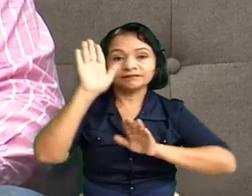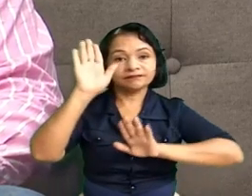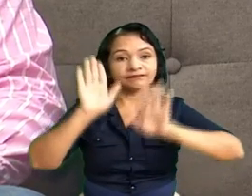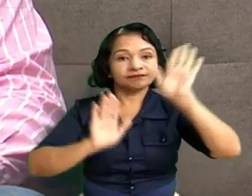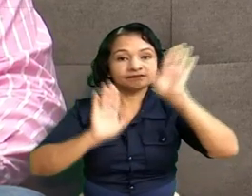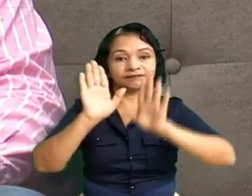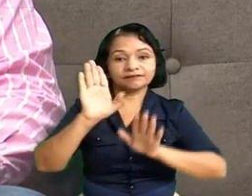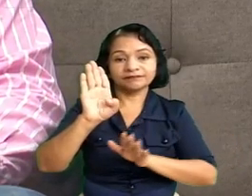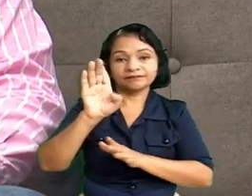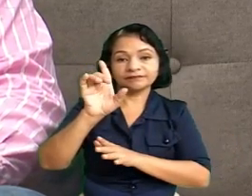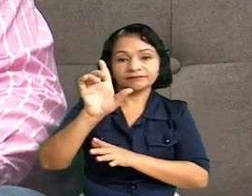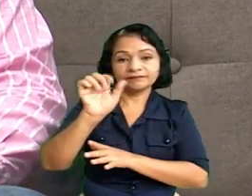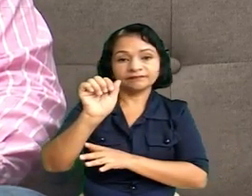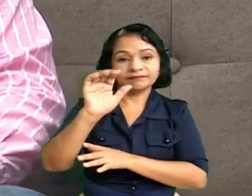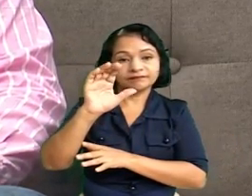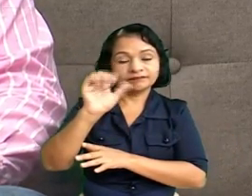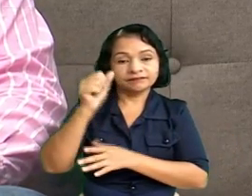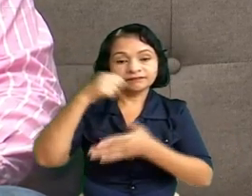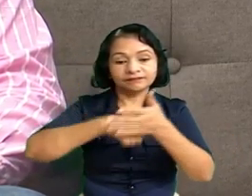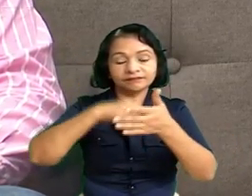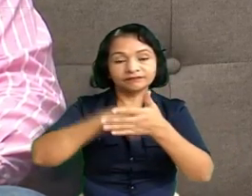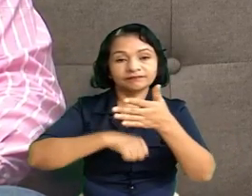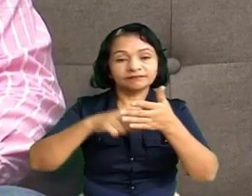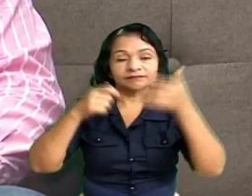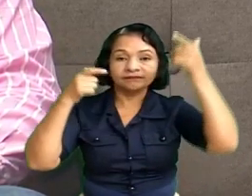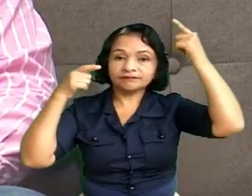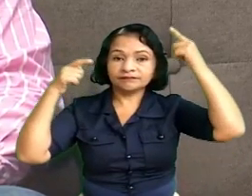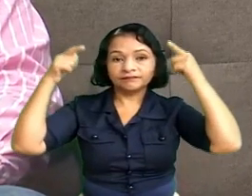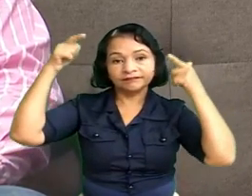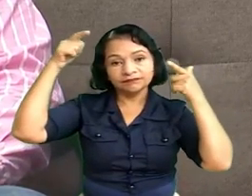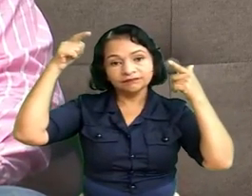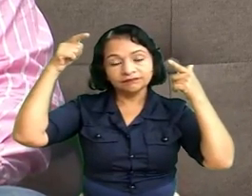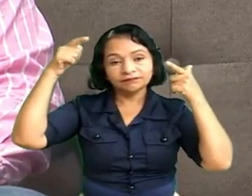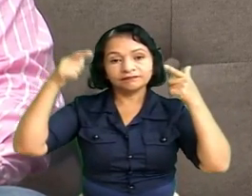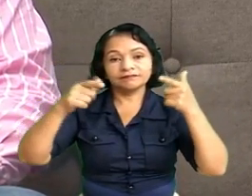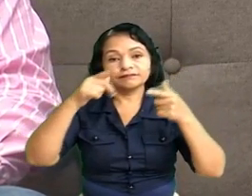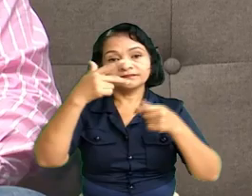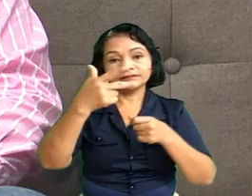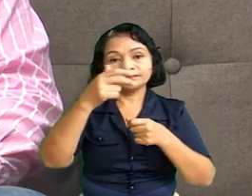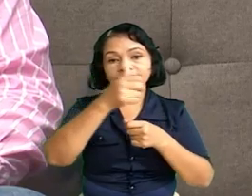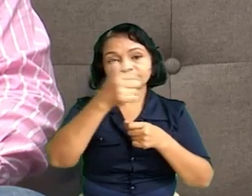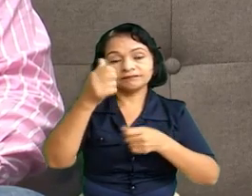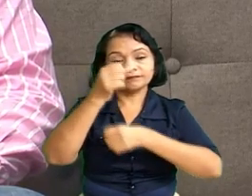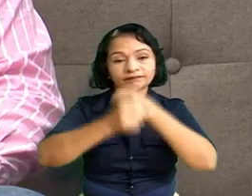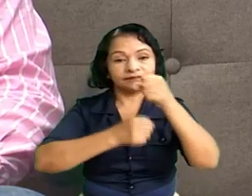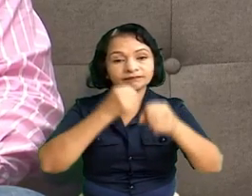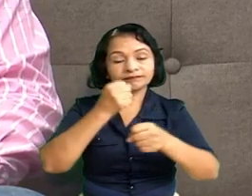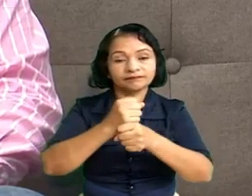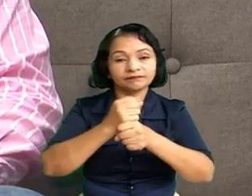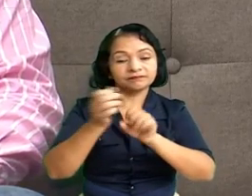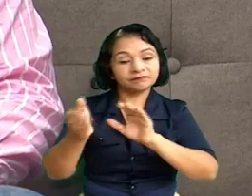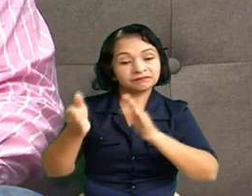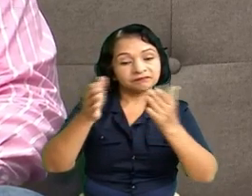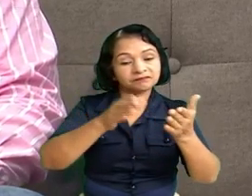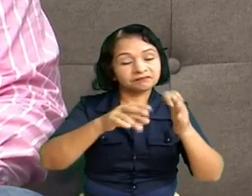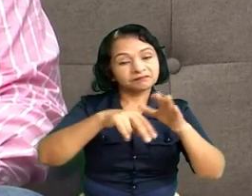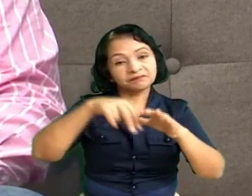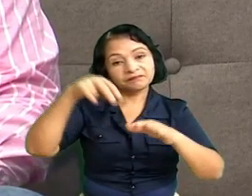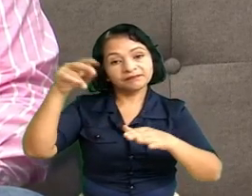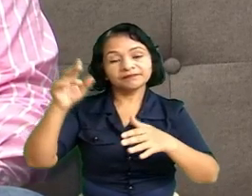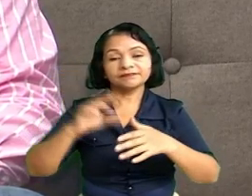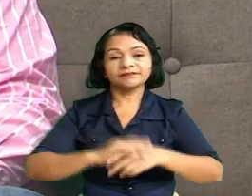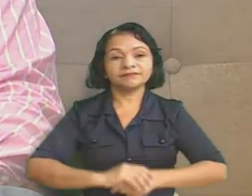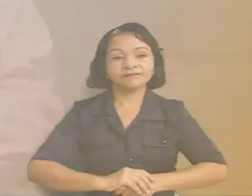participación de Blanquita Arauz Pineda en la lucha del general Augusto C. Sandino en el marco del 86 aniversario de su tránsito a la inmortalidad.